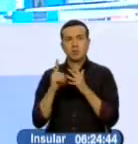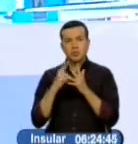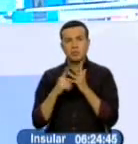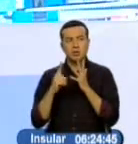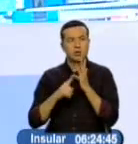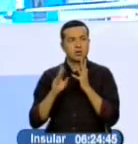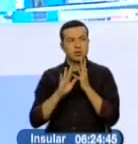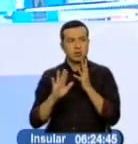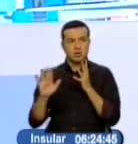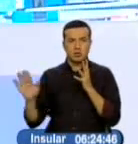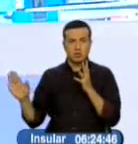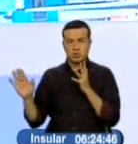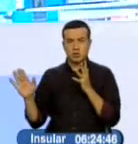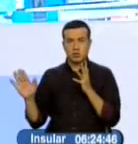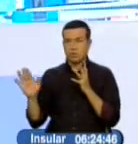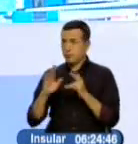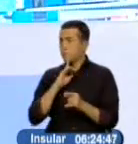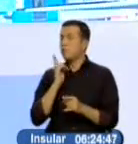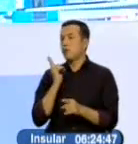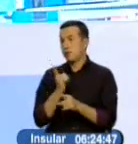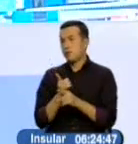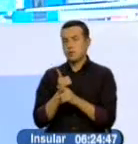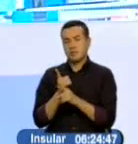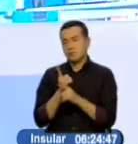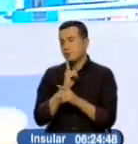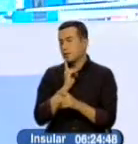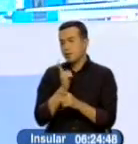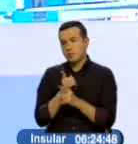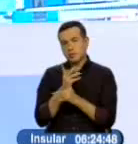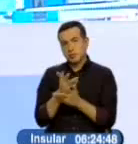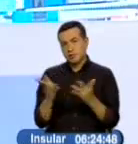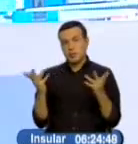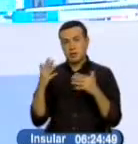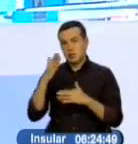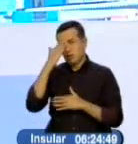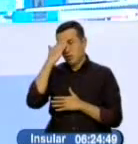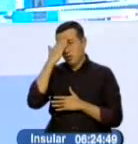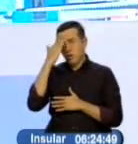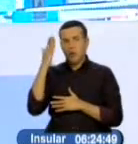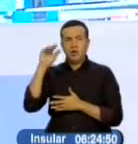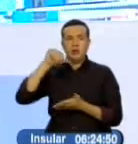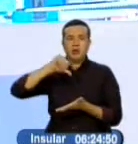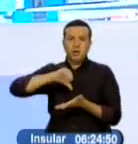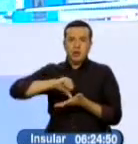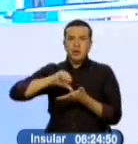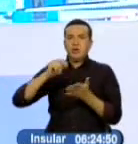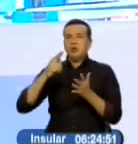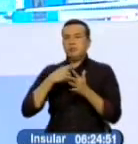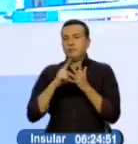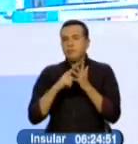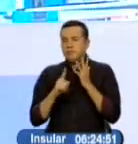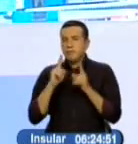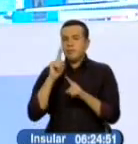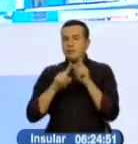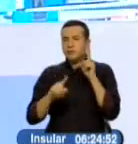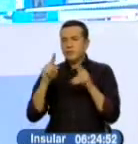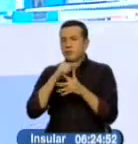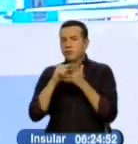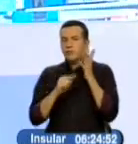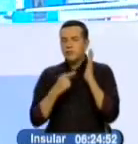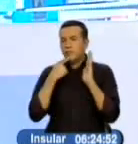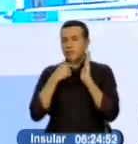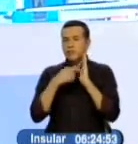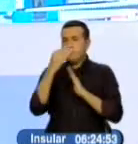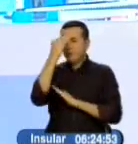diferenciación de toda índole, sin duda ocurre eso. Hay diferencias urbano-rurales, hay diferencias en